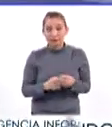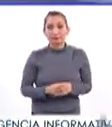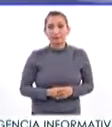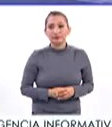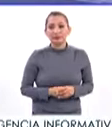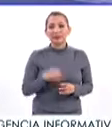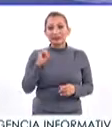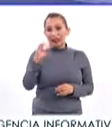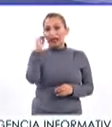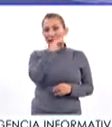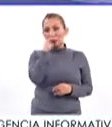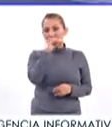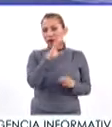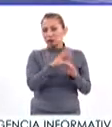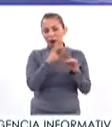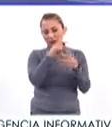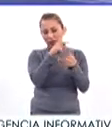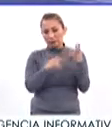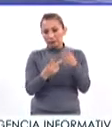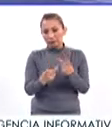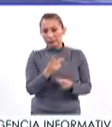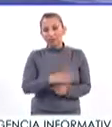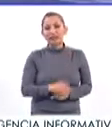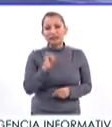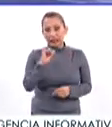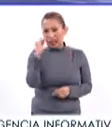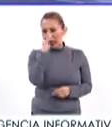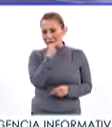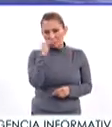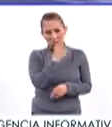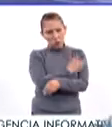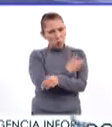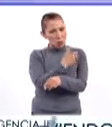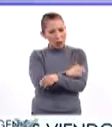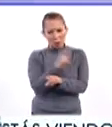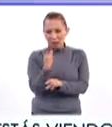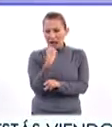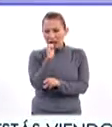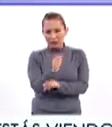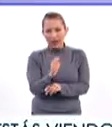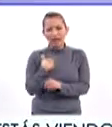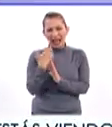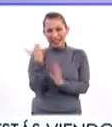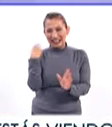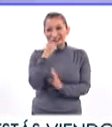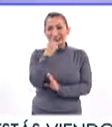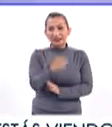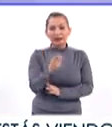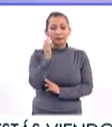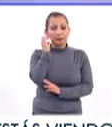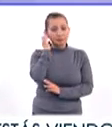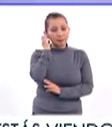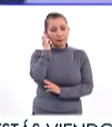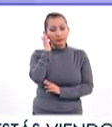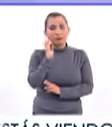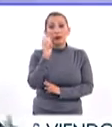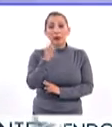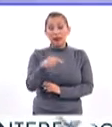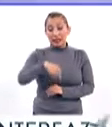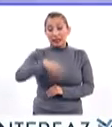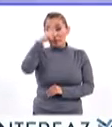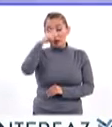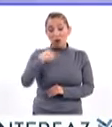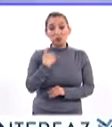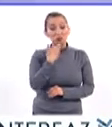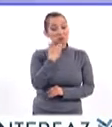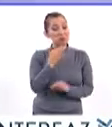Por supuesto que son gratuitas. Platíquenos esas 3 preguntas. Por supuesto que son gratuitas. Como bien lo mencionábamos hace un momento, la verdad es que México tiene